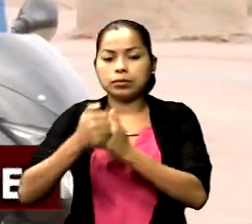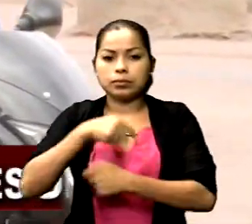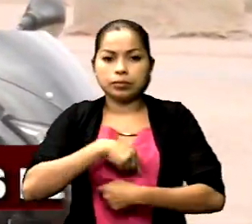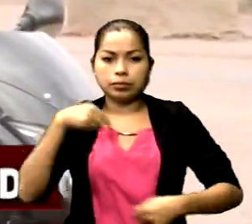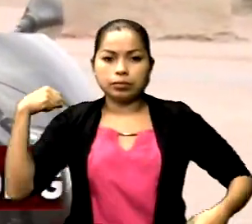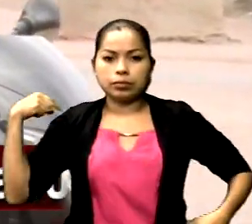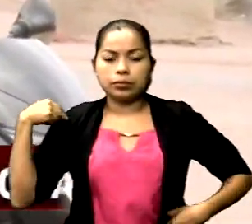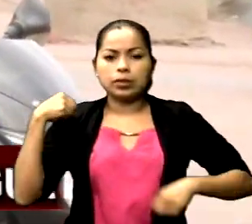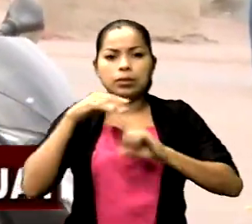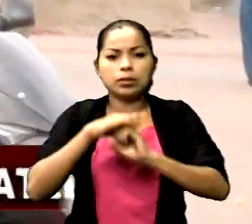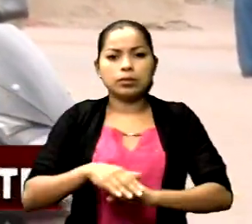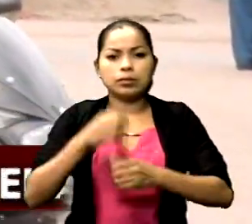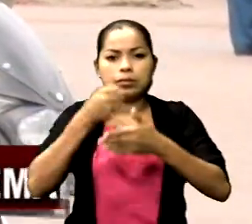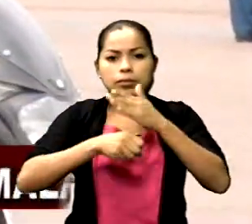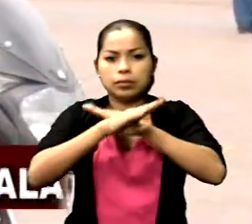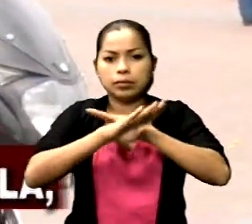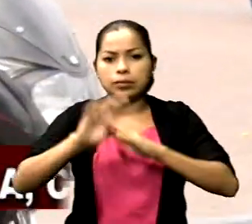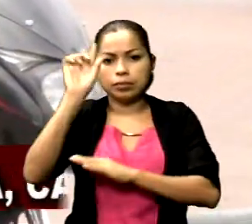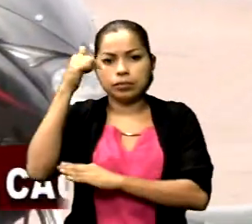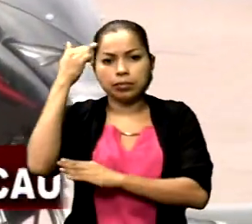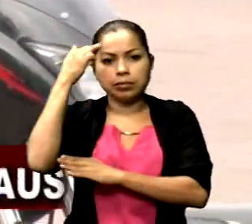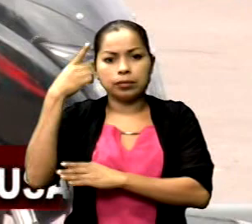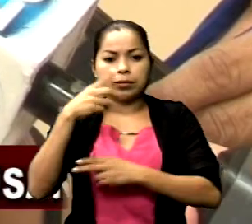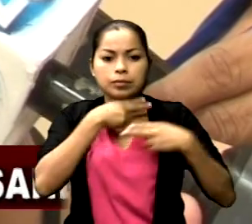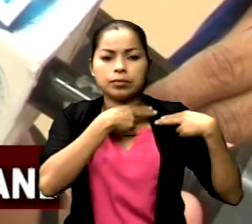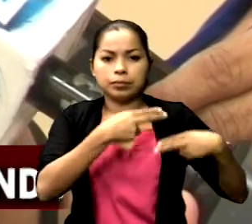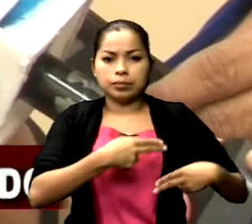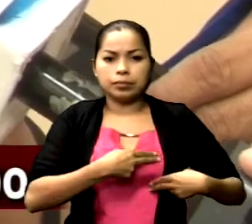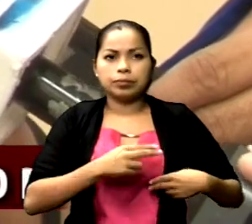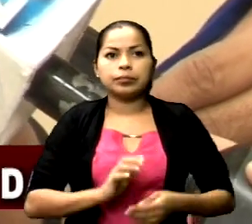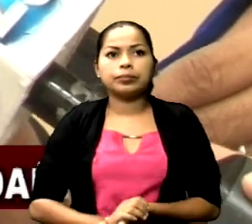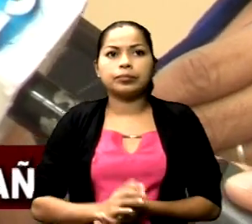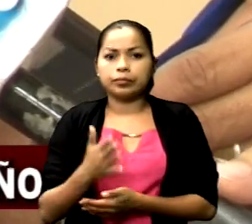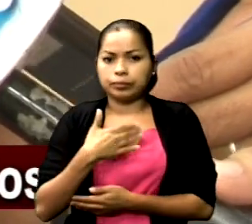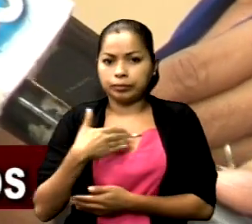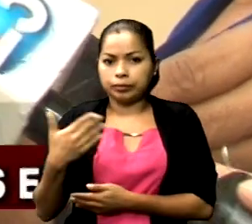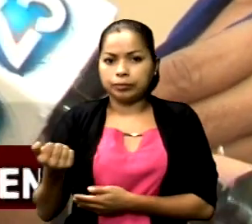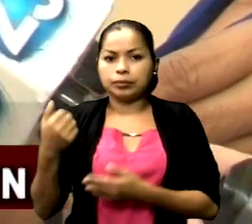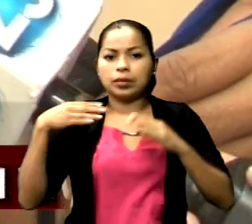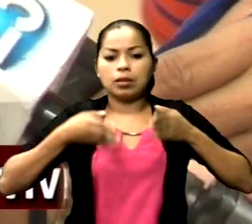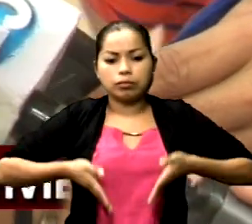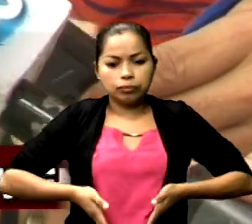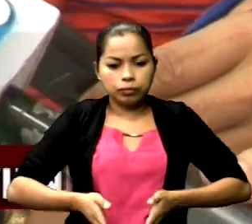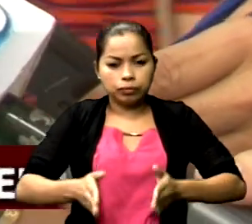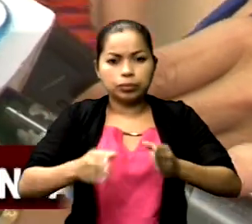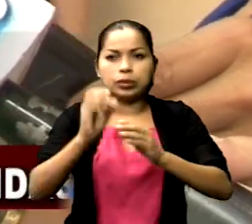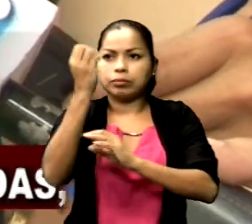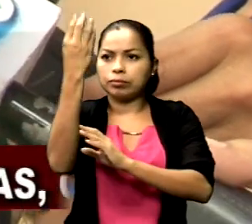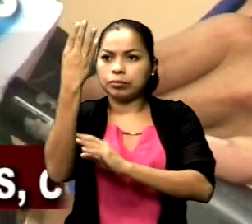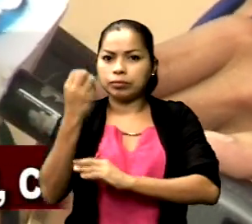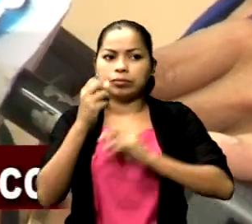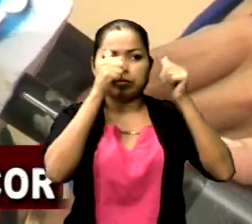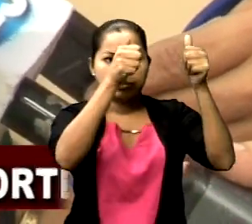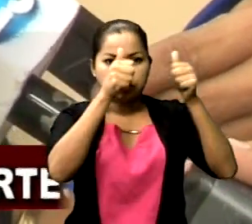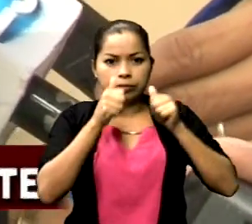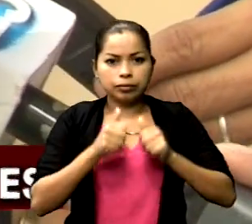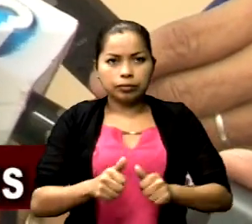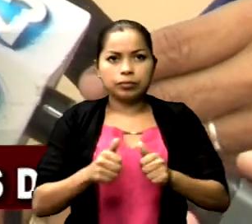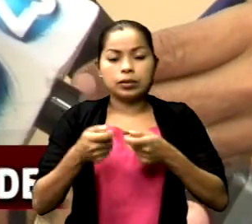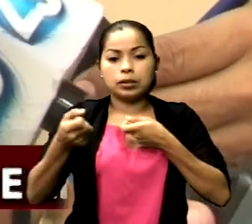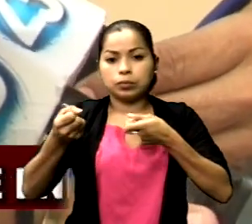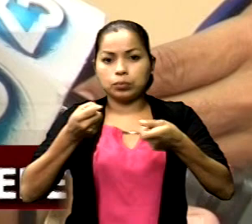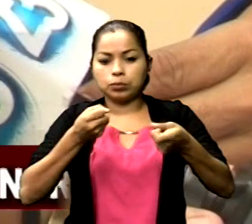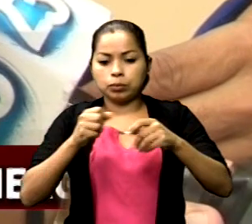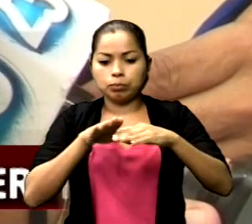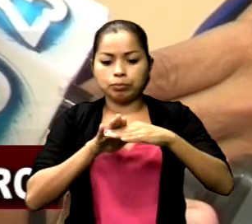de la Paz, Defensa, Gobernación y Derechos Humanos. Mejoramiento de las vías, más señalización, el tema de reducciones